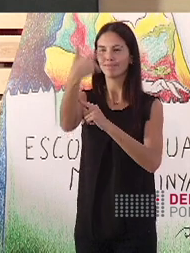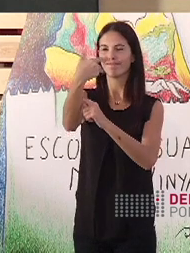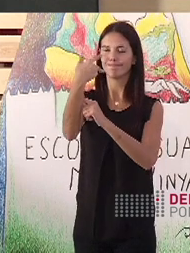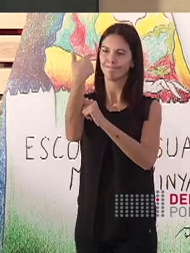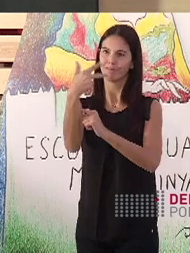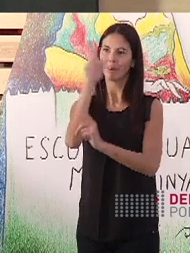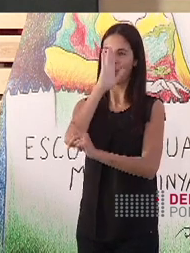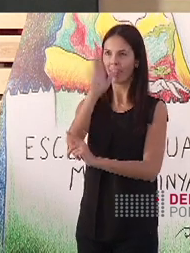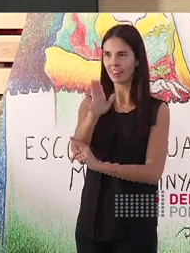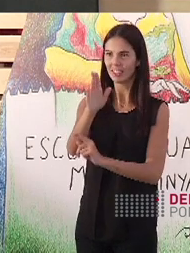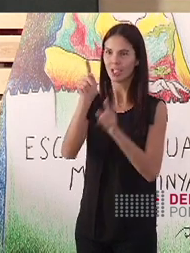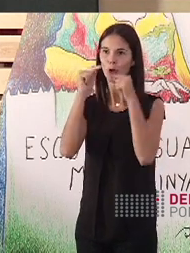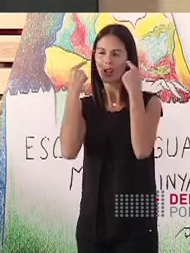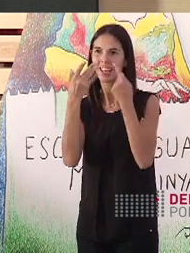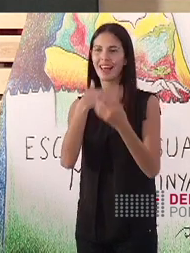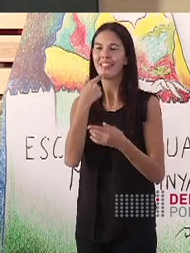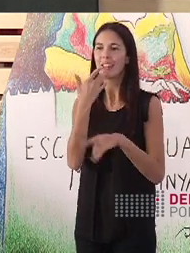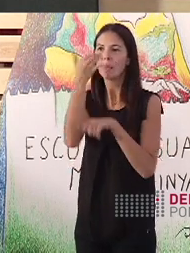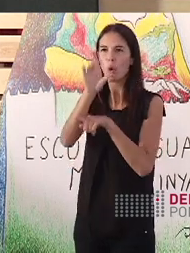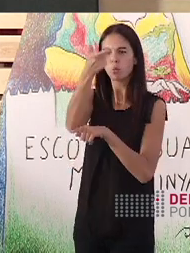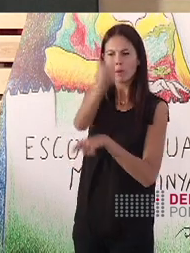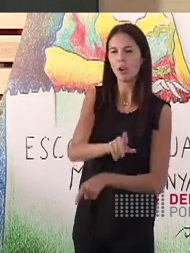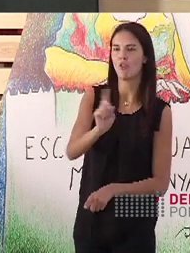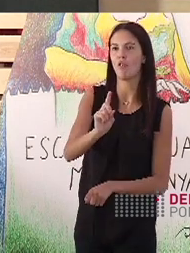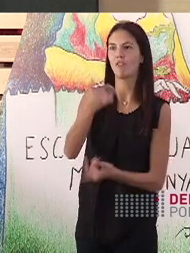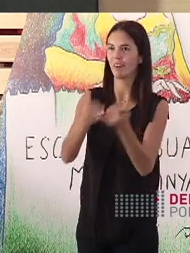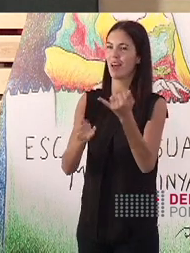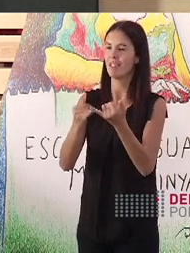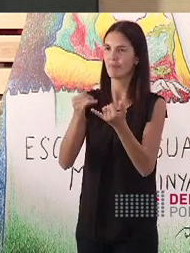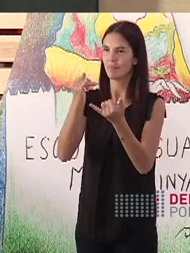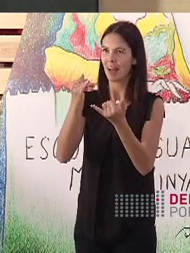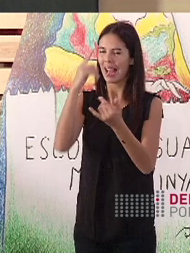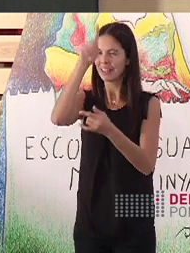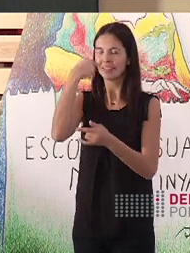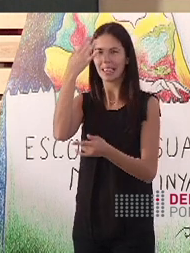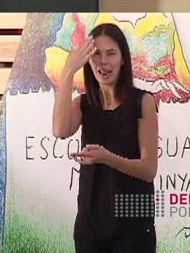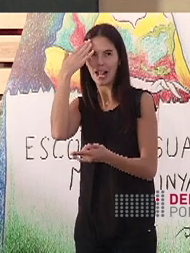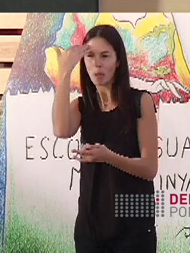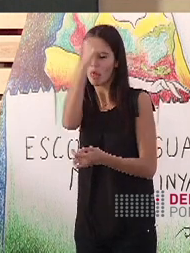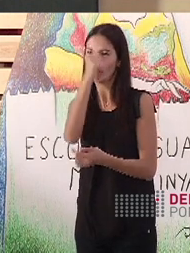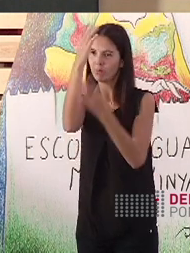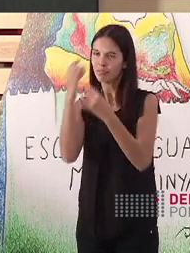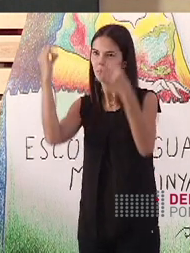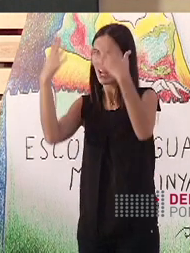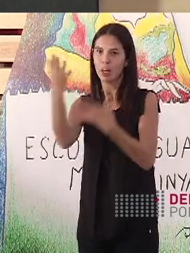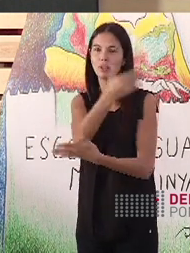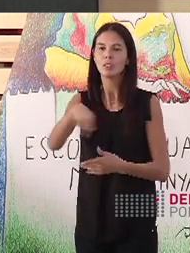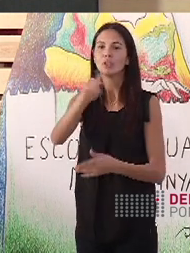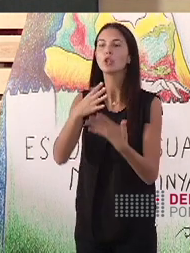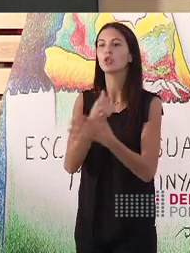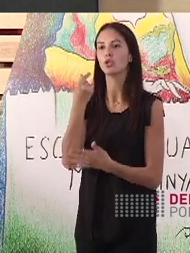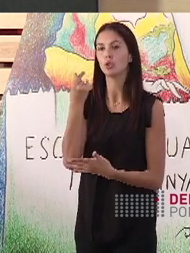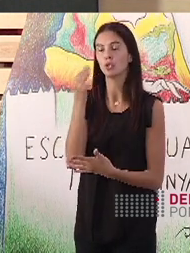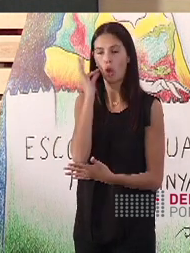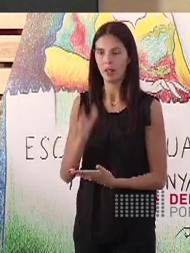no es la representación de ningún personaje, somos todas las mujeres en el imaginario de los hombres. Eso creo que es